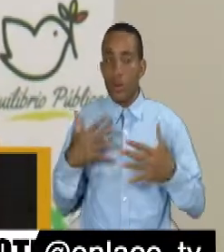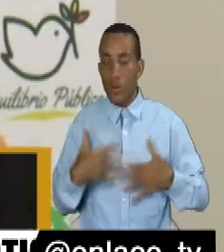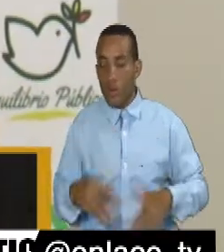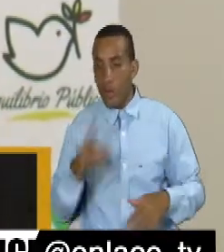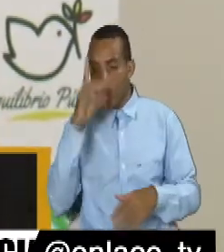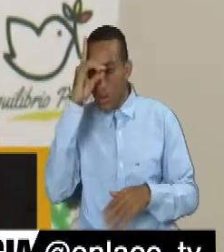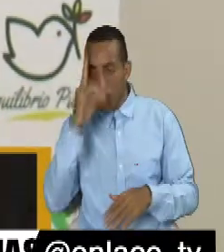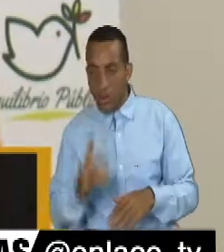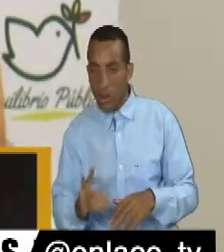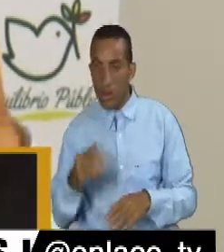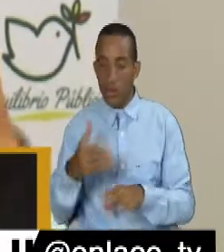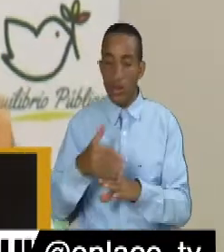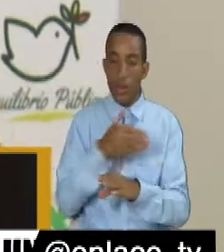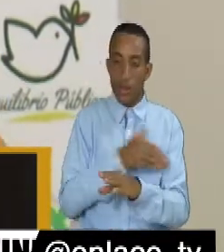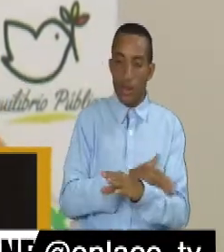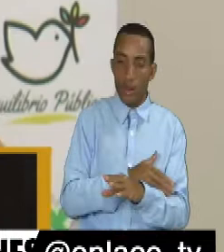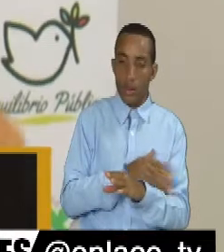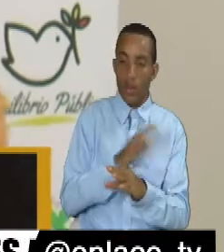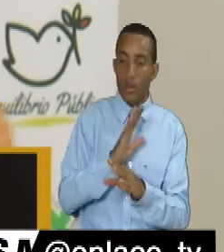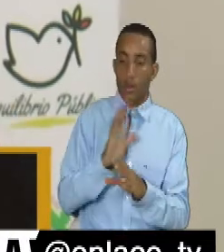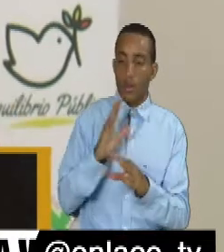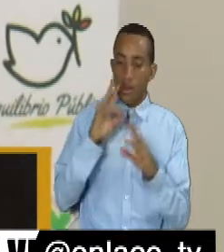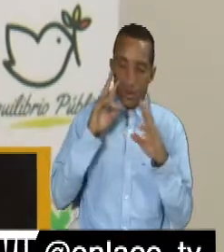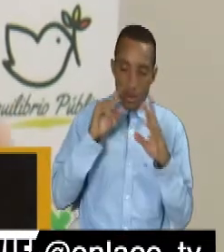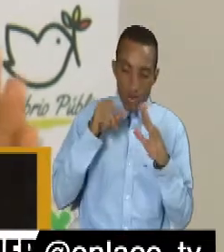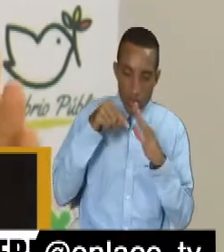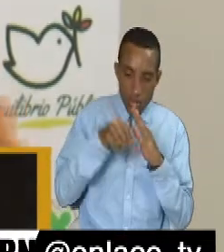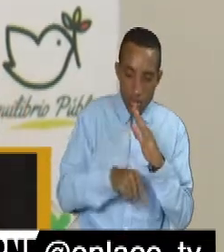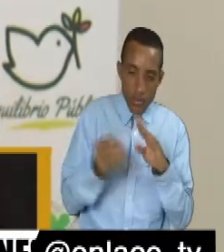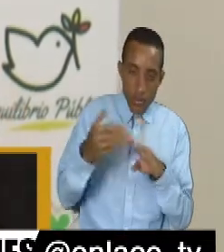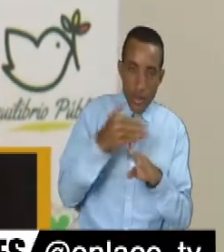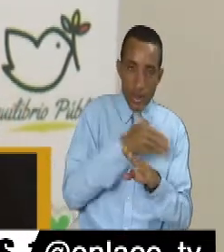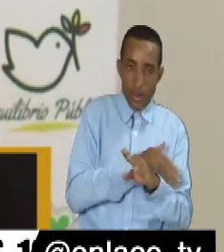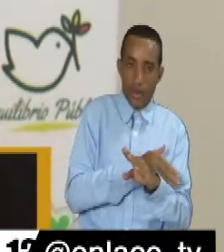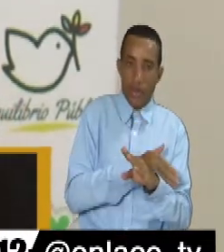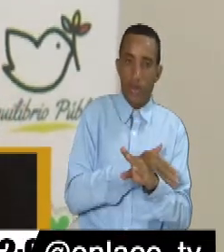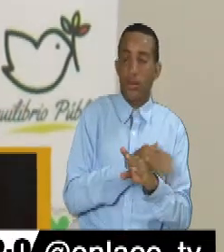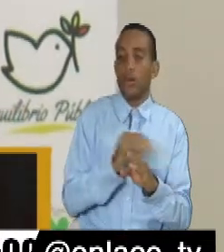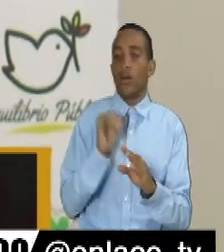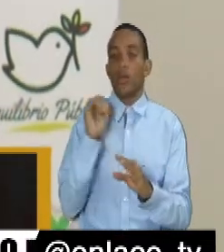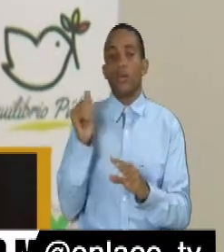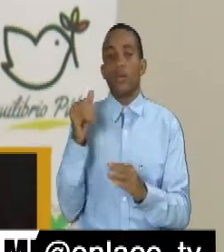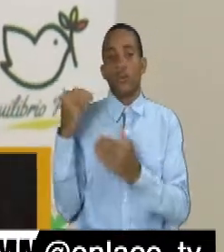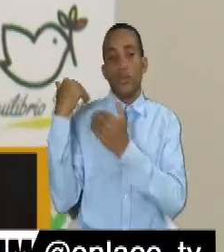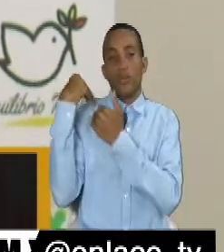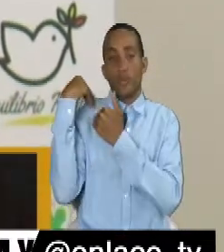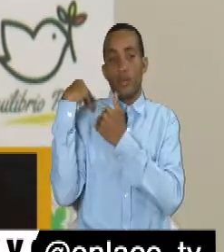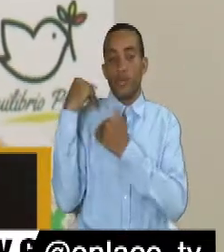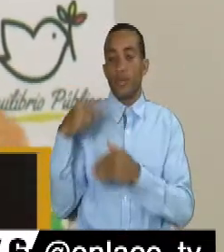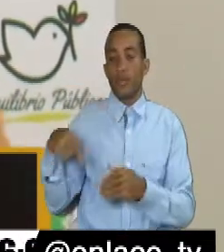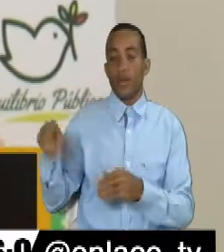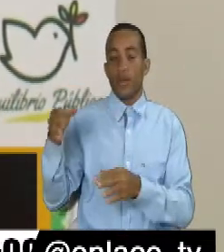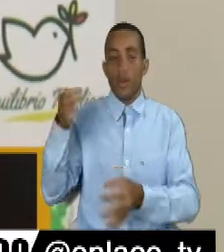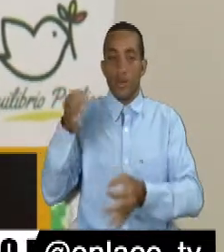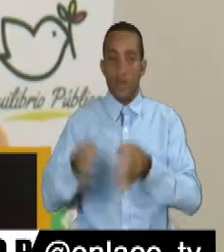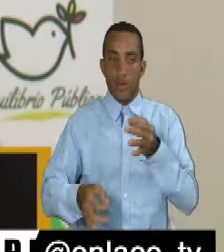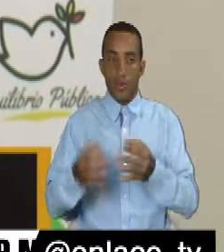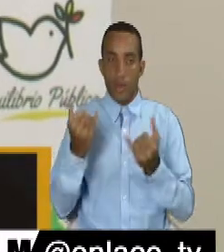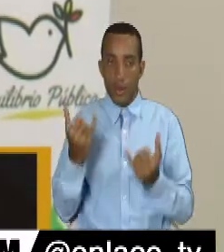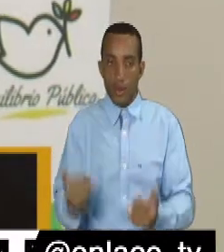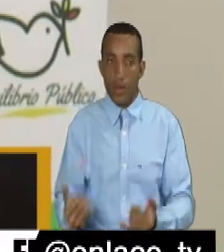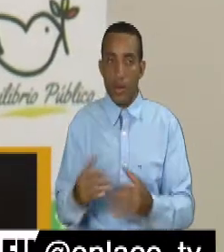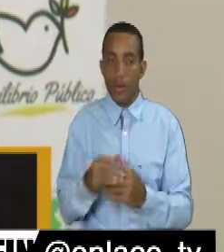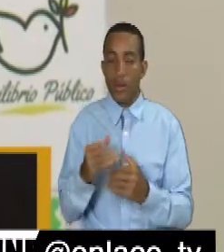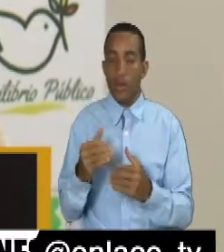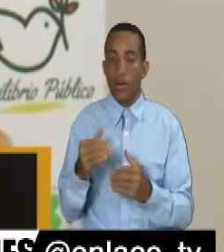tomar antes de fallar de fondo en primera instancia, eso ya es competencia de él. Pero lo cierto es que al momento, a la fecha